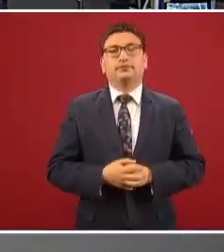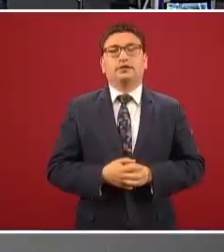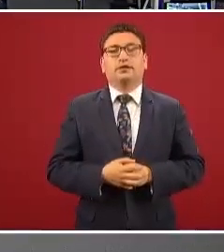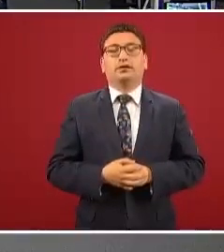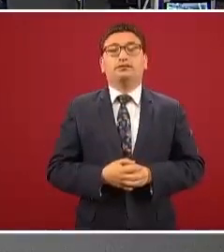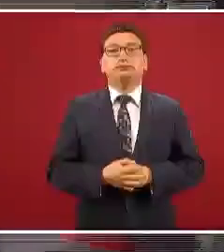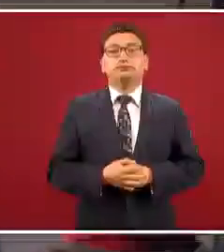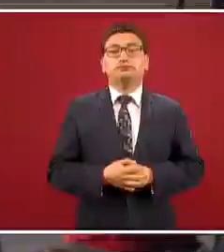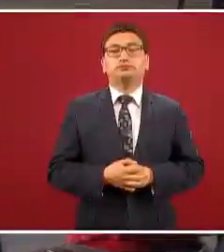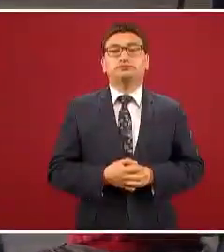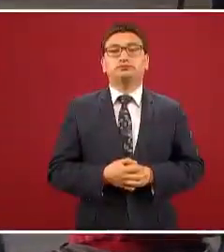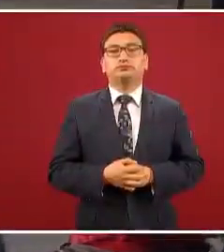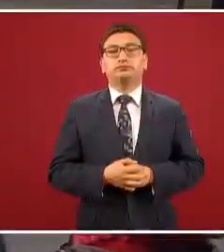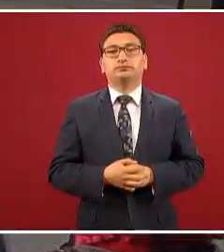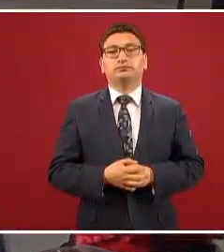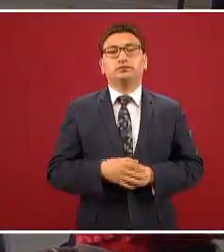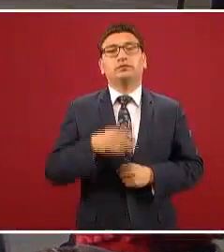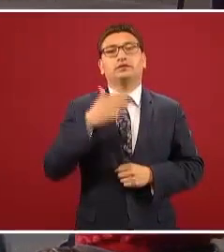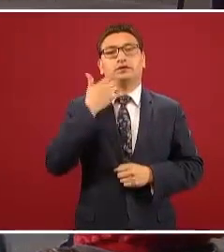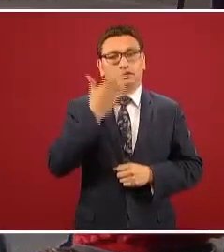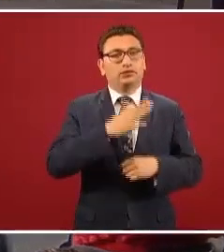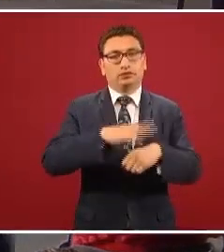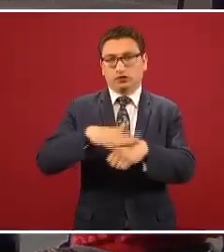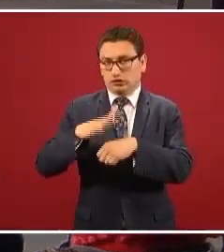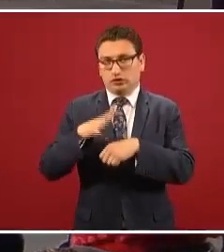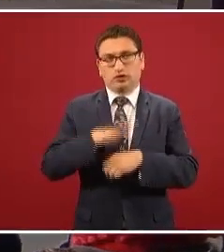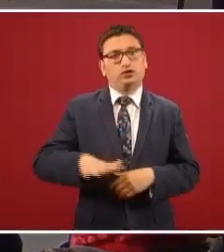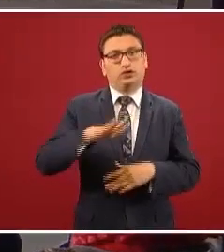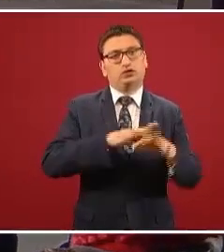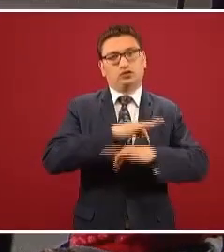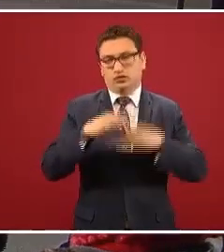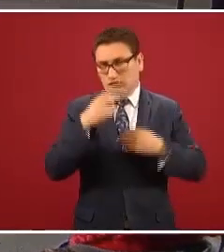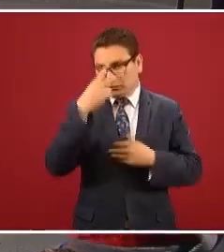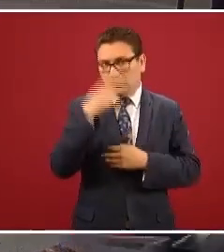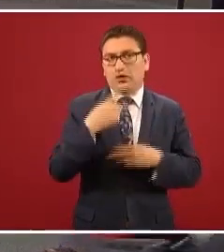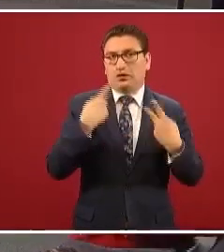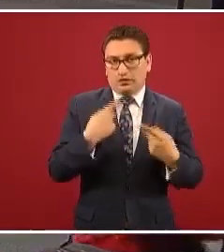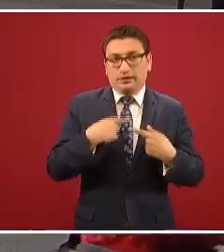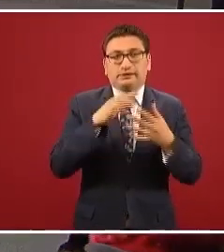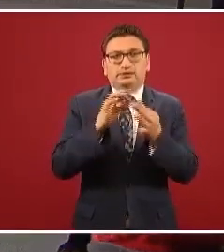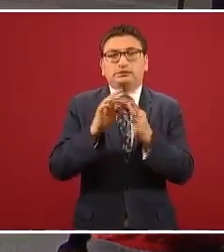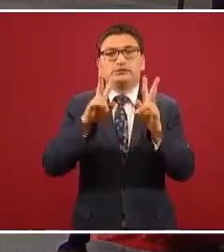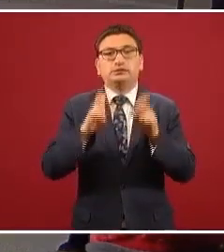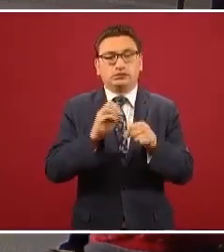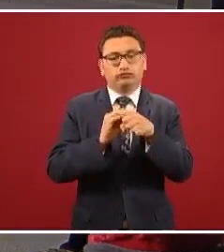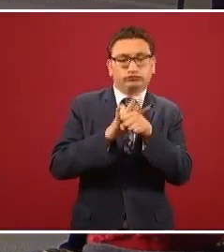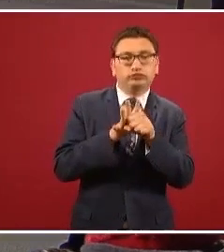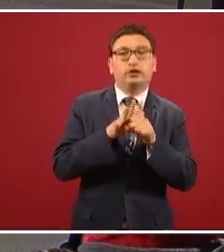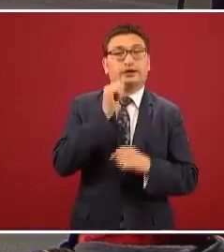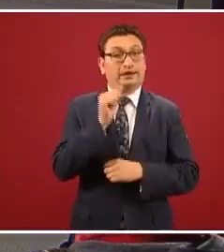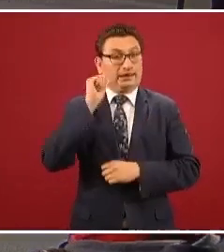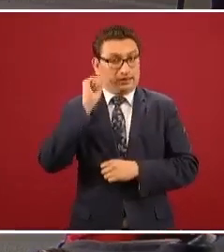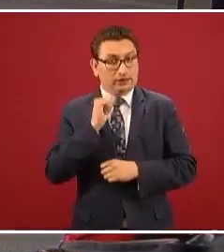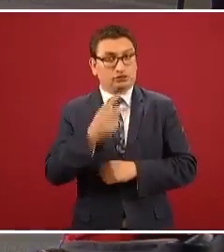queremos que en todo tiempo la población, la ciudadanía sepa lo que va ocurriendo con la situación del coronavirus. Ayer teníamos dos